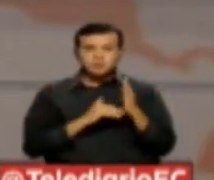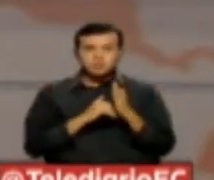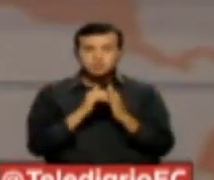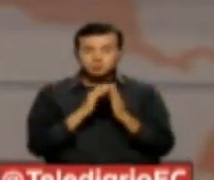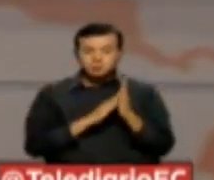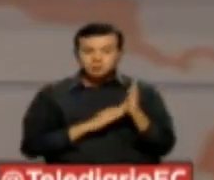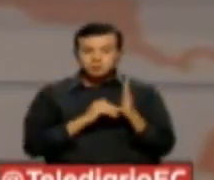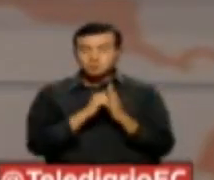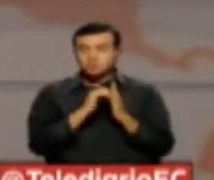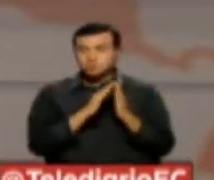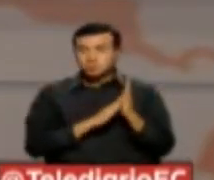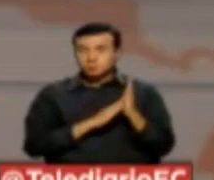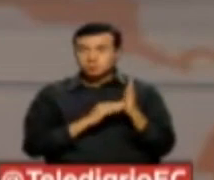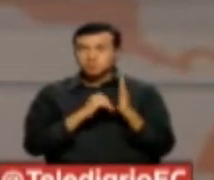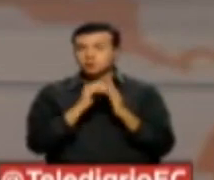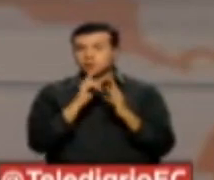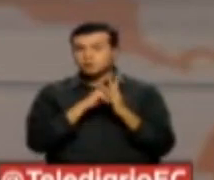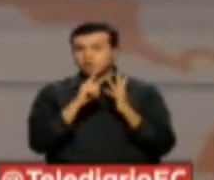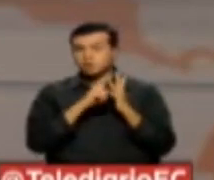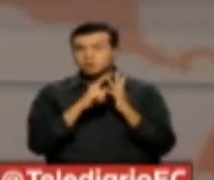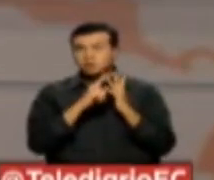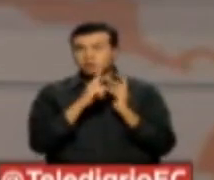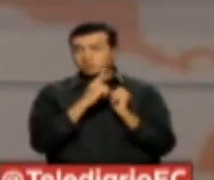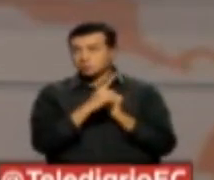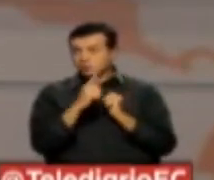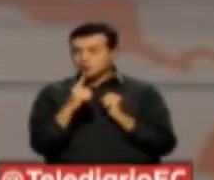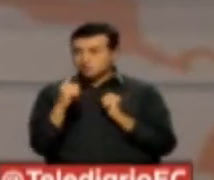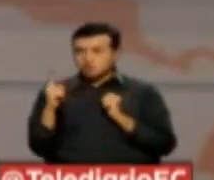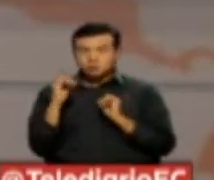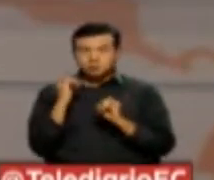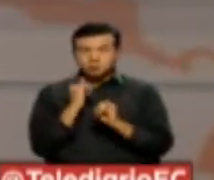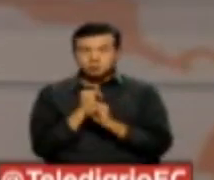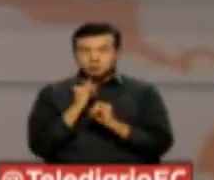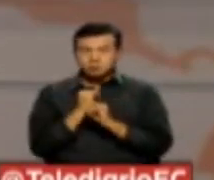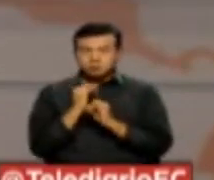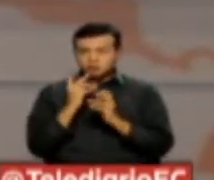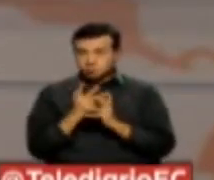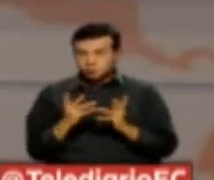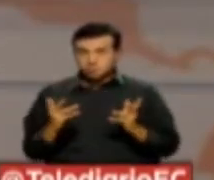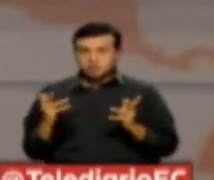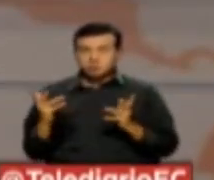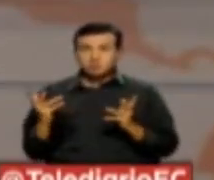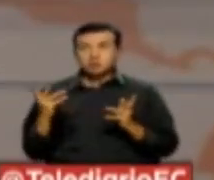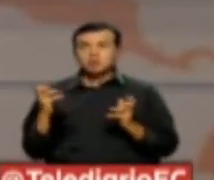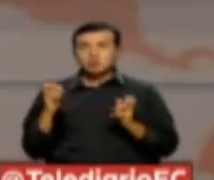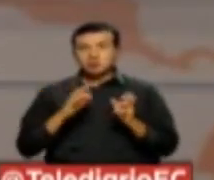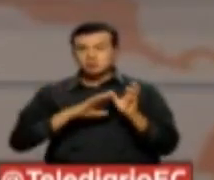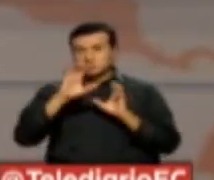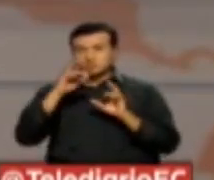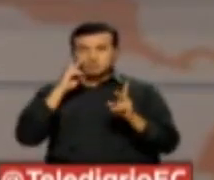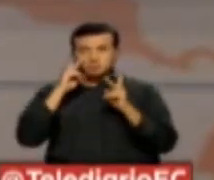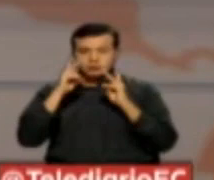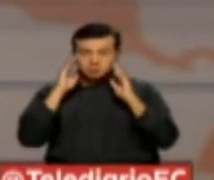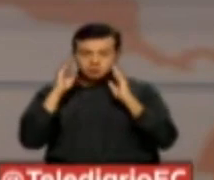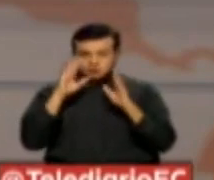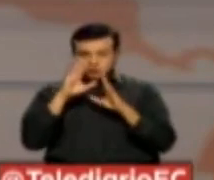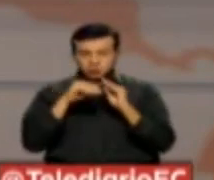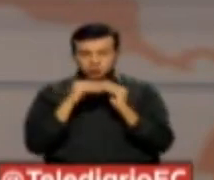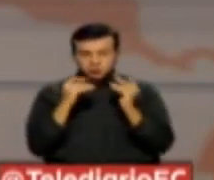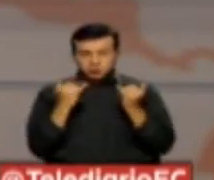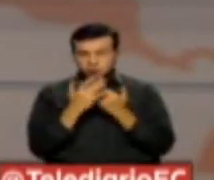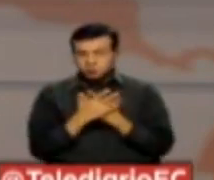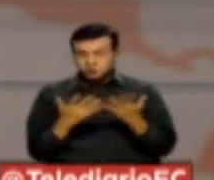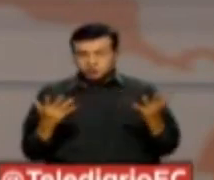y en cada una de las instituciones y sacándole un poco estamos tratando de visibilizar eso lo